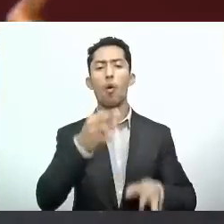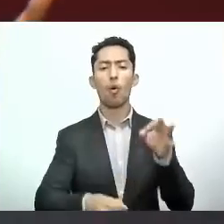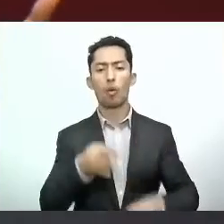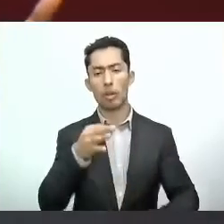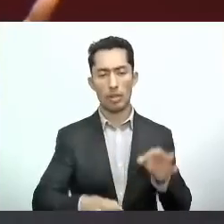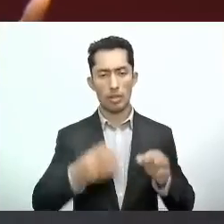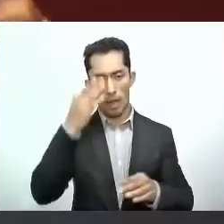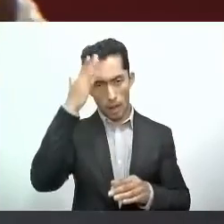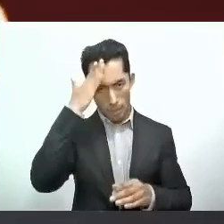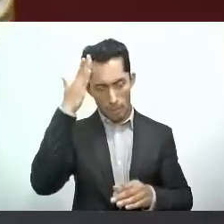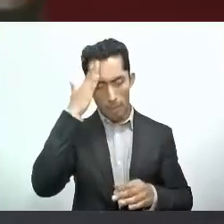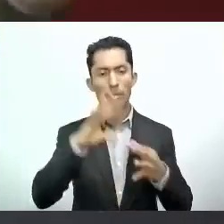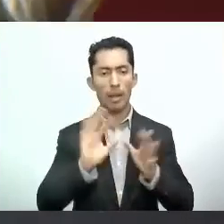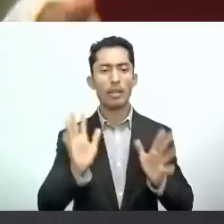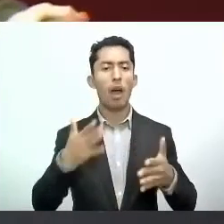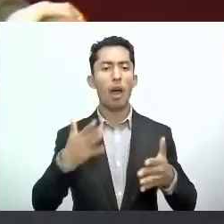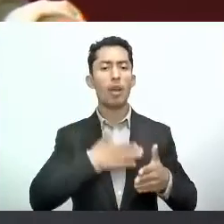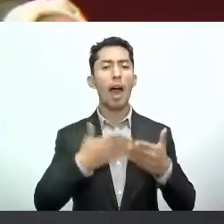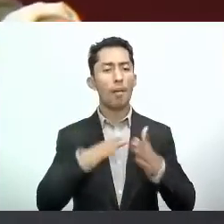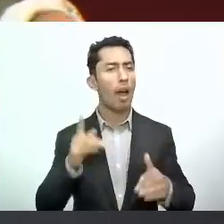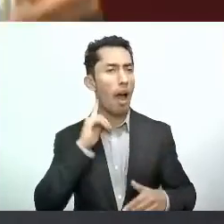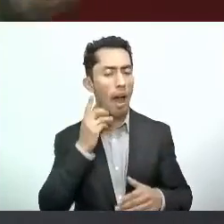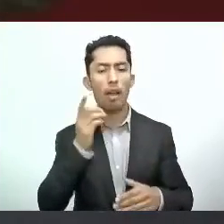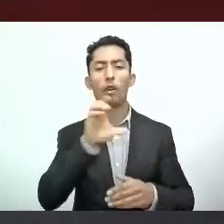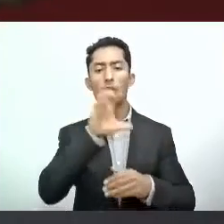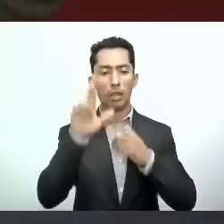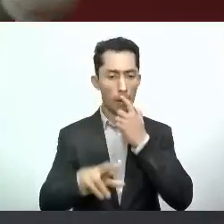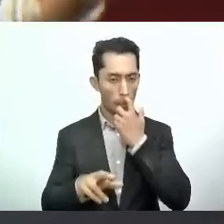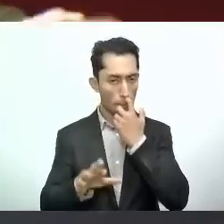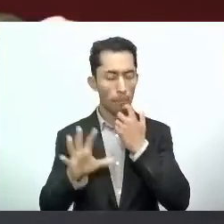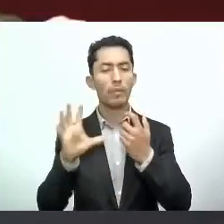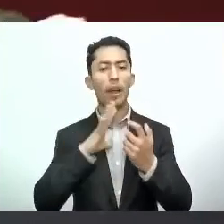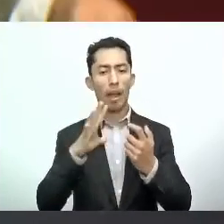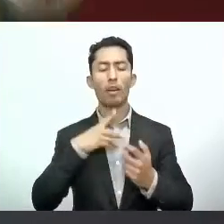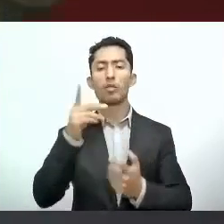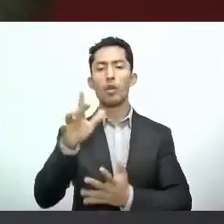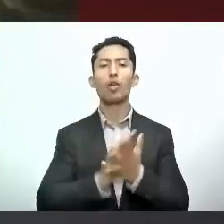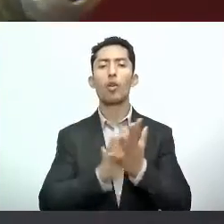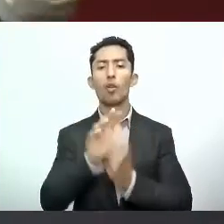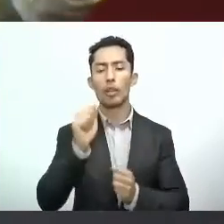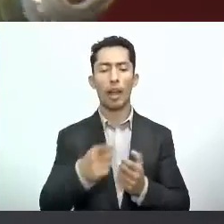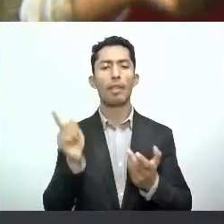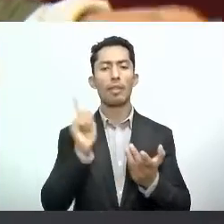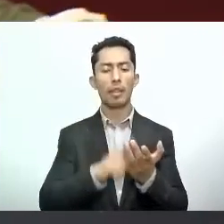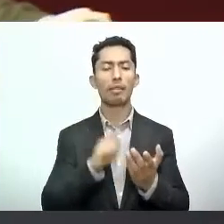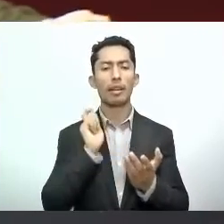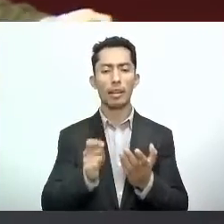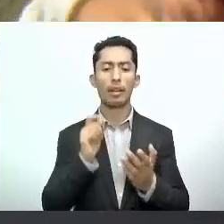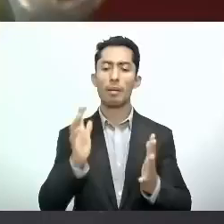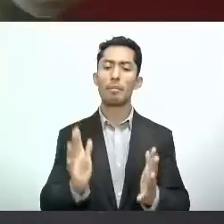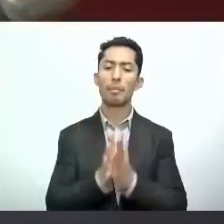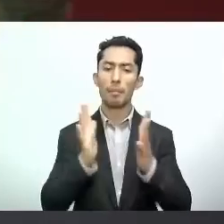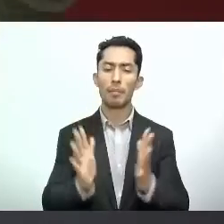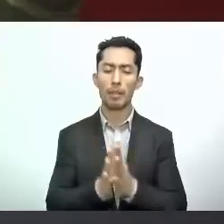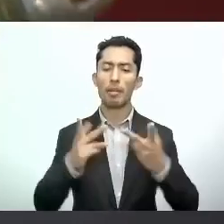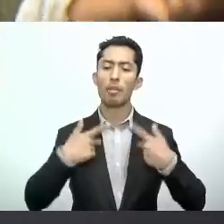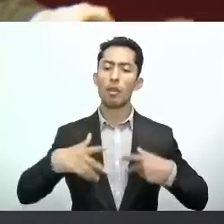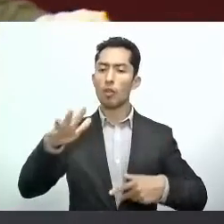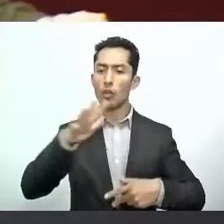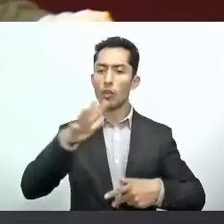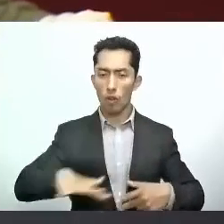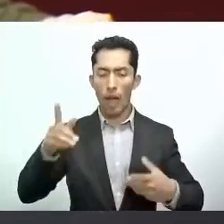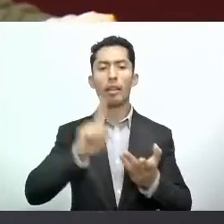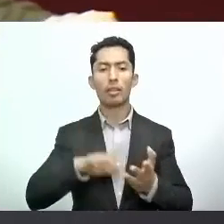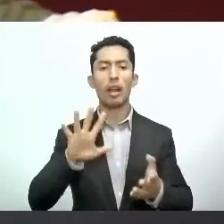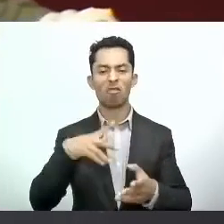hablando de justicia abierta. Costa Rica, a través de la constitucionalización de la participación ciudadana, tiene y creó su